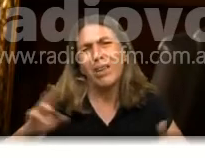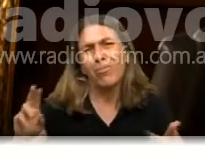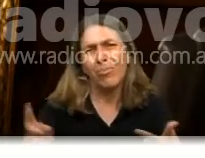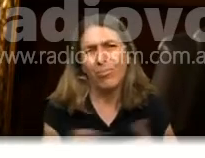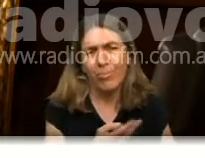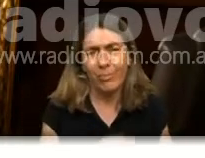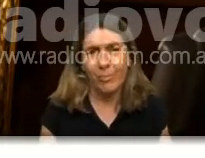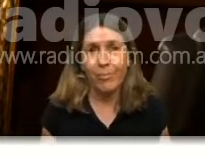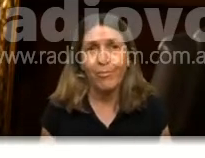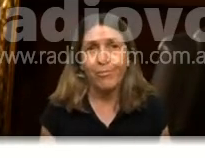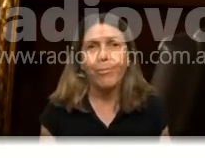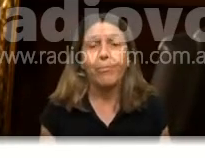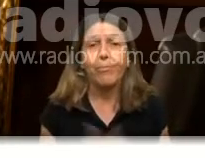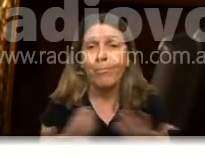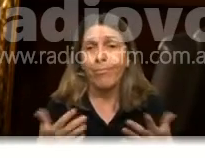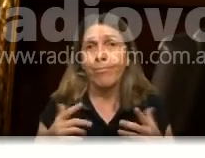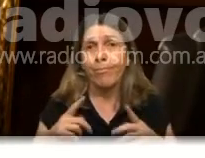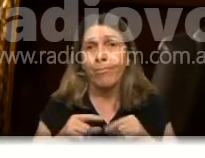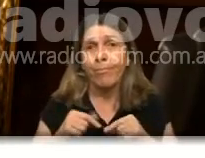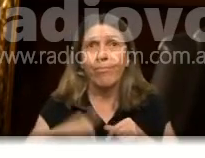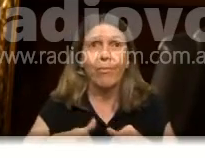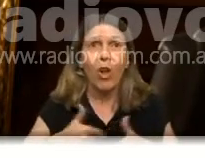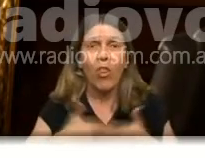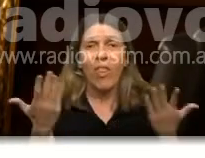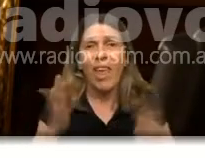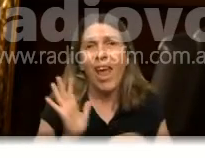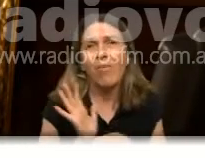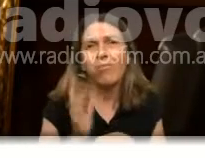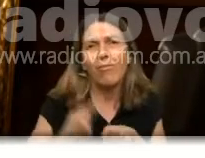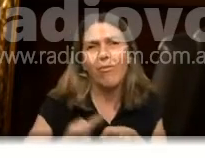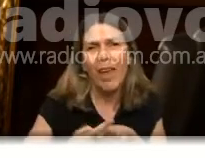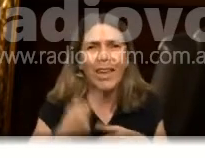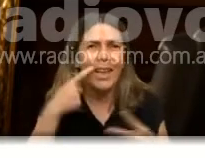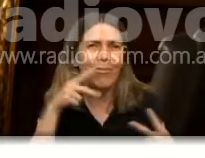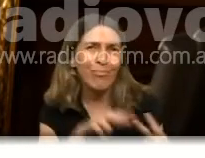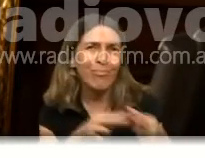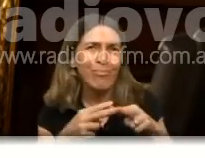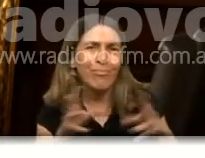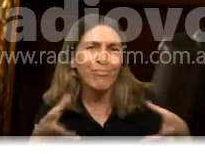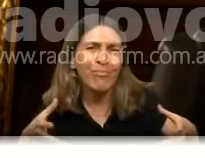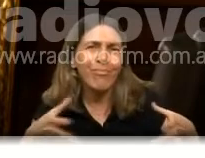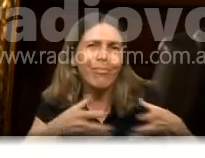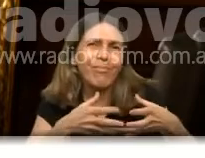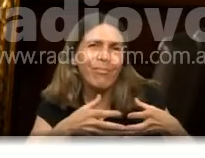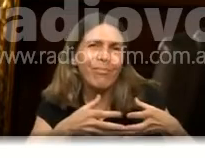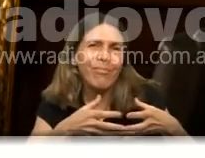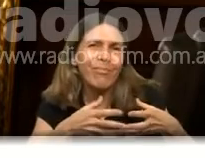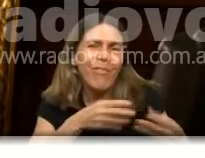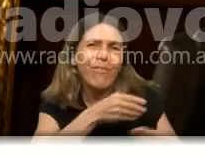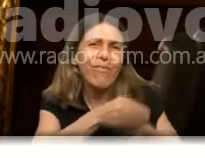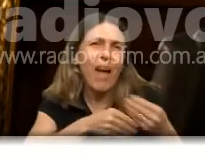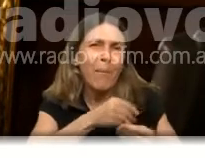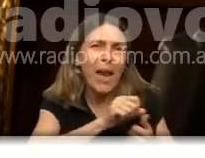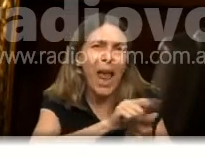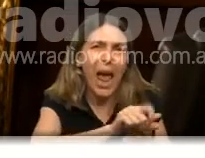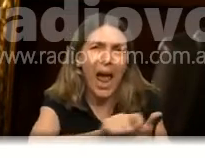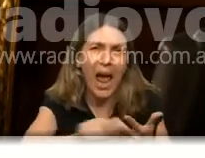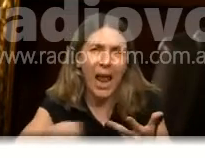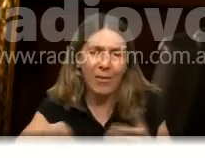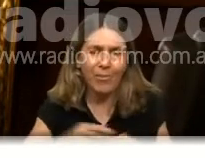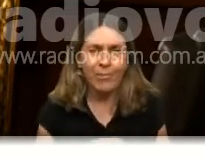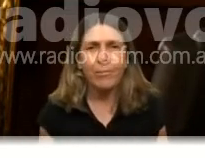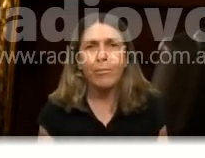en estas fechas de celebración de reencuentro de reunión y de unión familiar